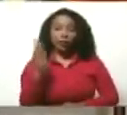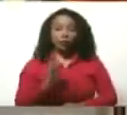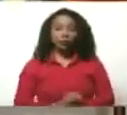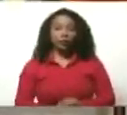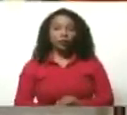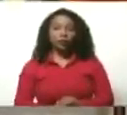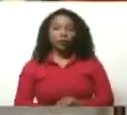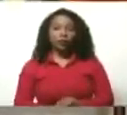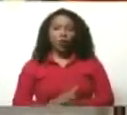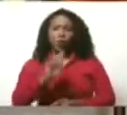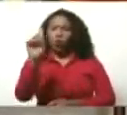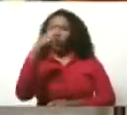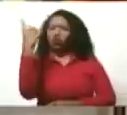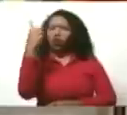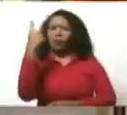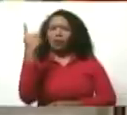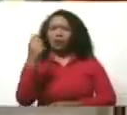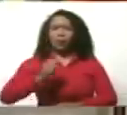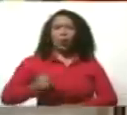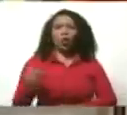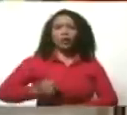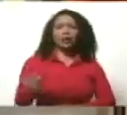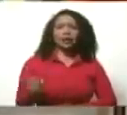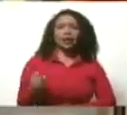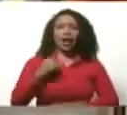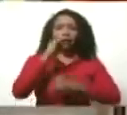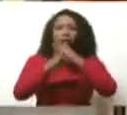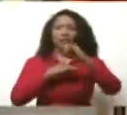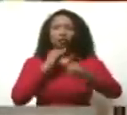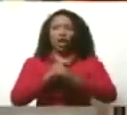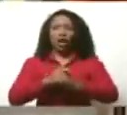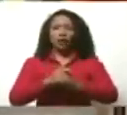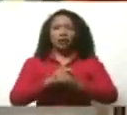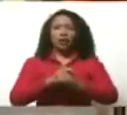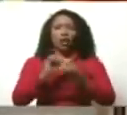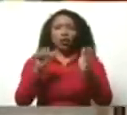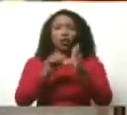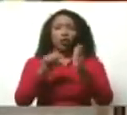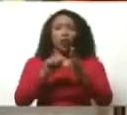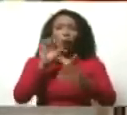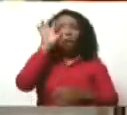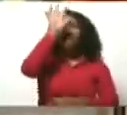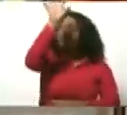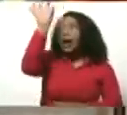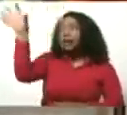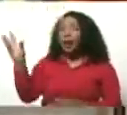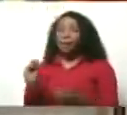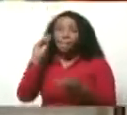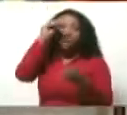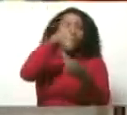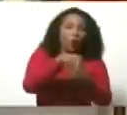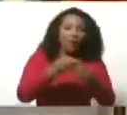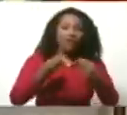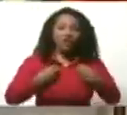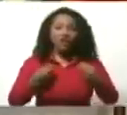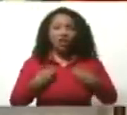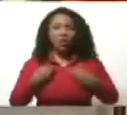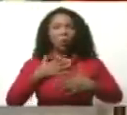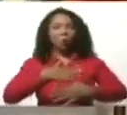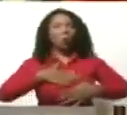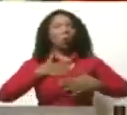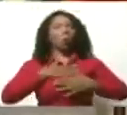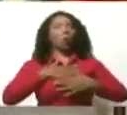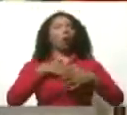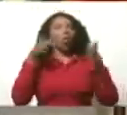a través no solo de Interpol, sino con los países donde se encuentran viviendo como magnates, como